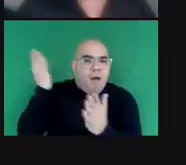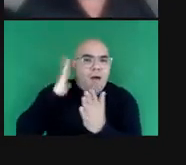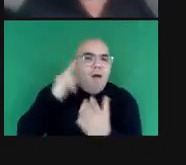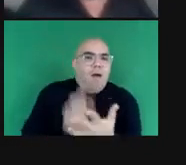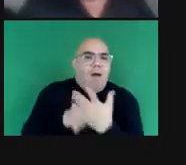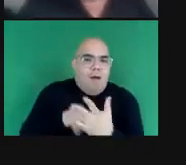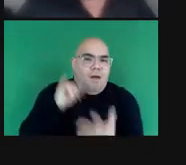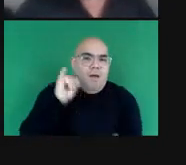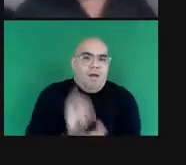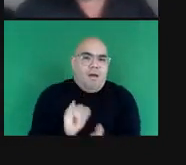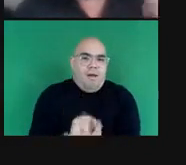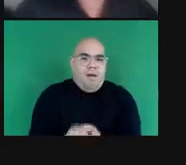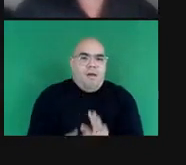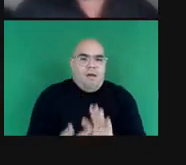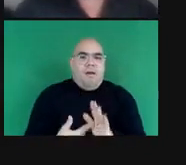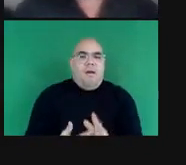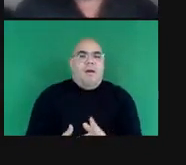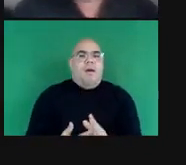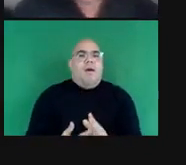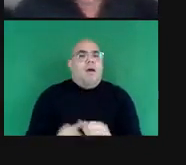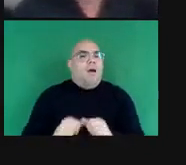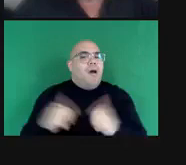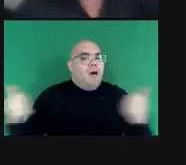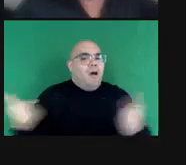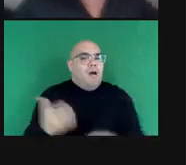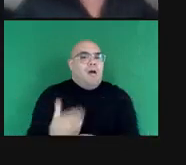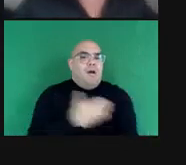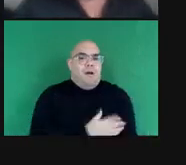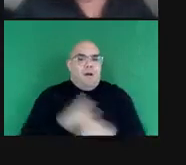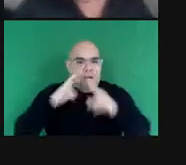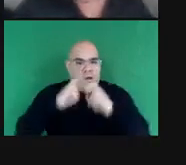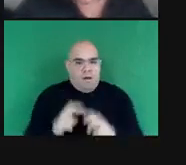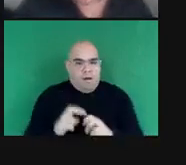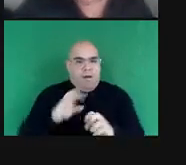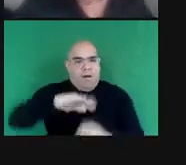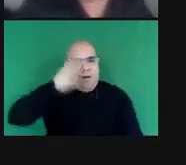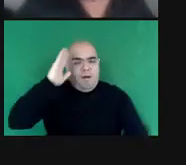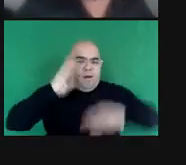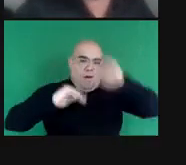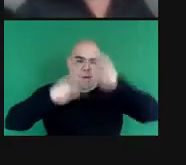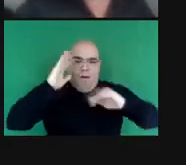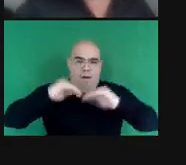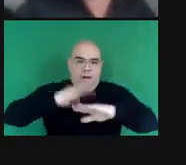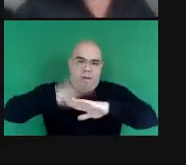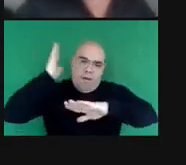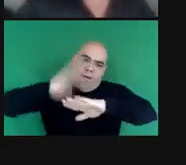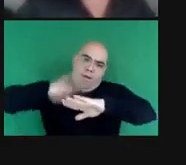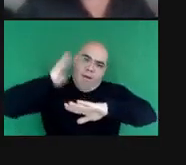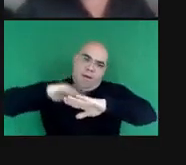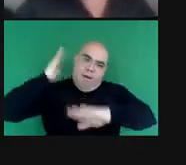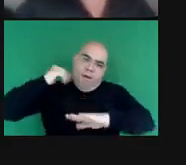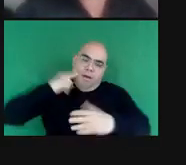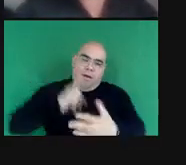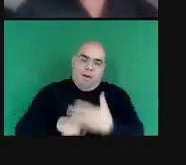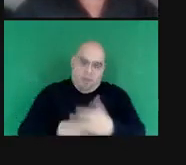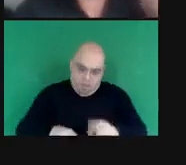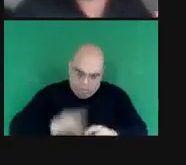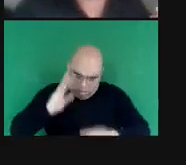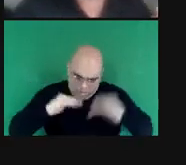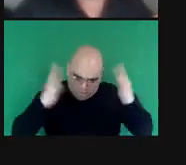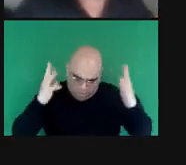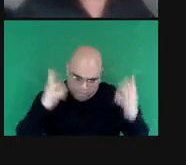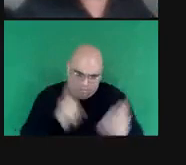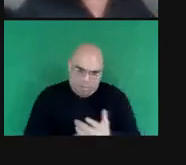superficie, y lo hago a partir del estudio de las capas antelativas que tenía esa superficie. Es decir, mi acto tiene que ver es